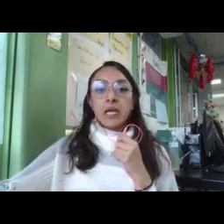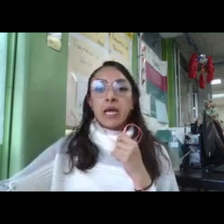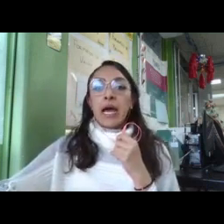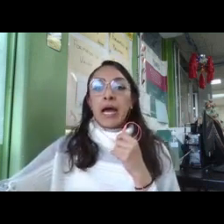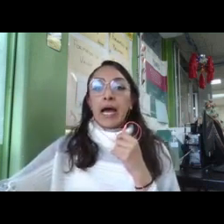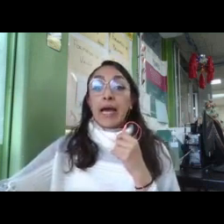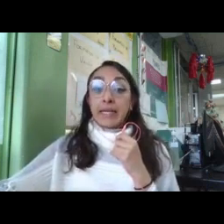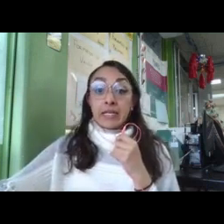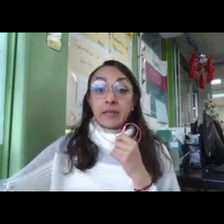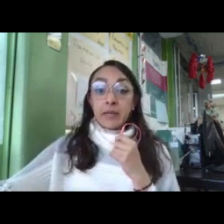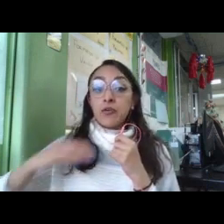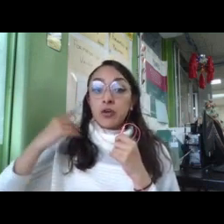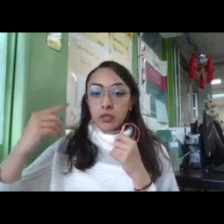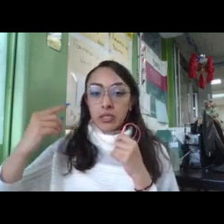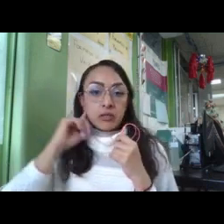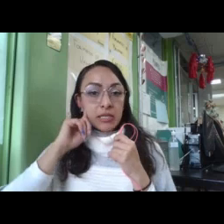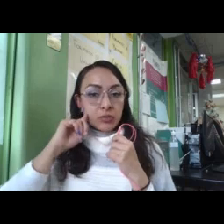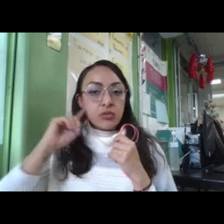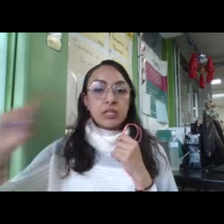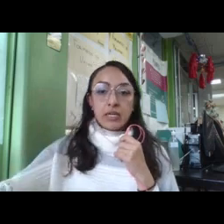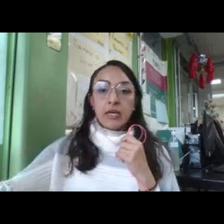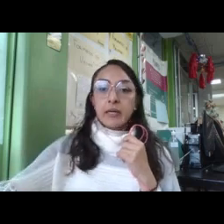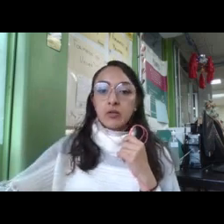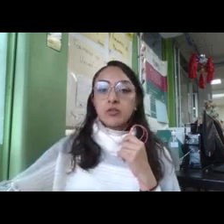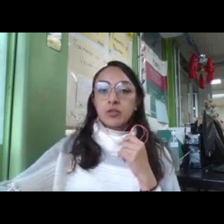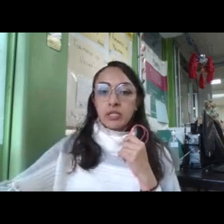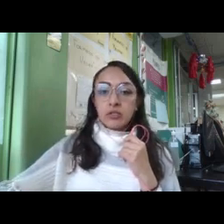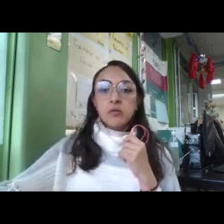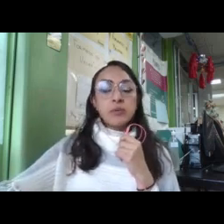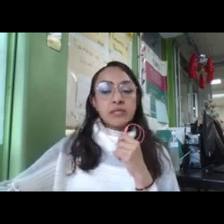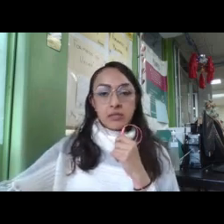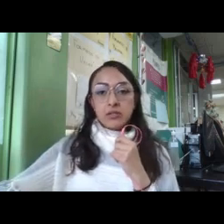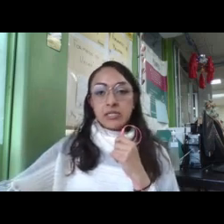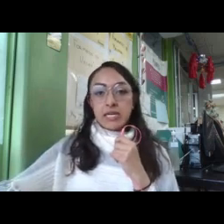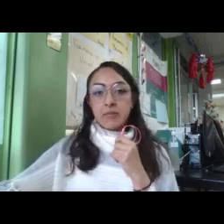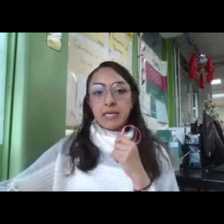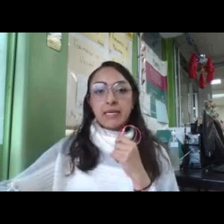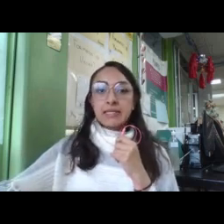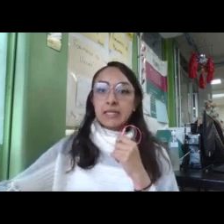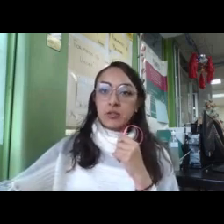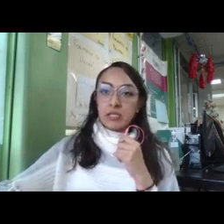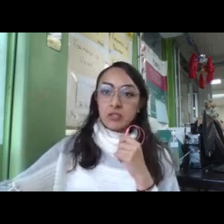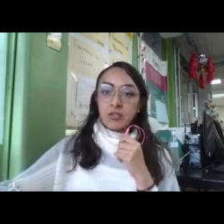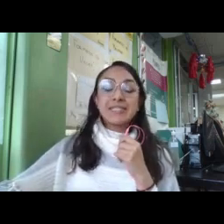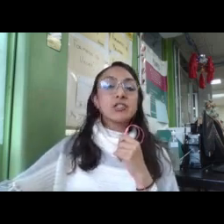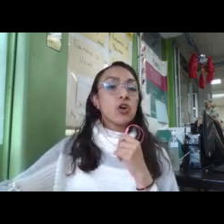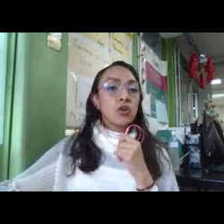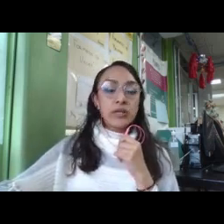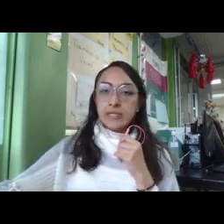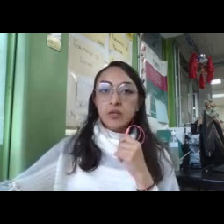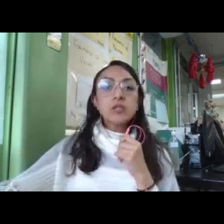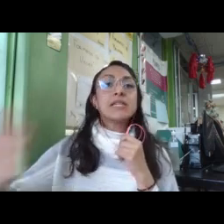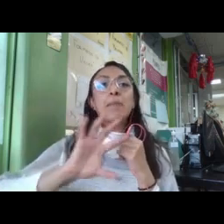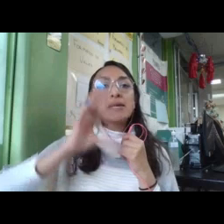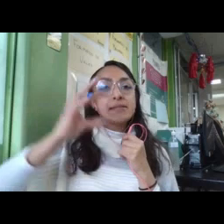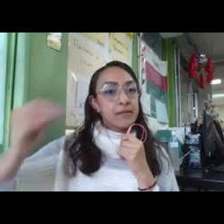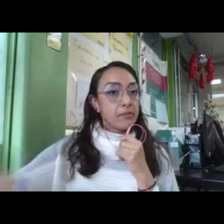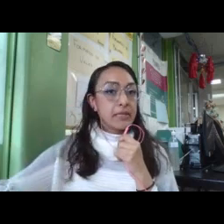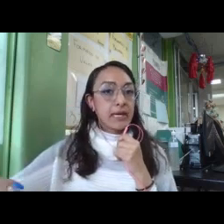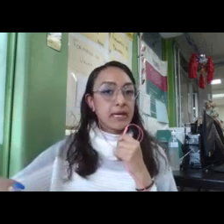idioma. En el nivel fonológico, que justo tiene que ver con los sonidos, pues entonces aquí vienen las entonaciones. Todo esto